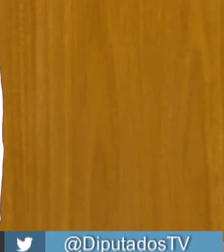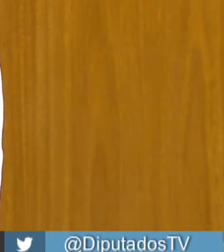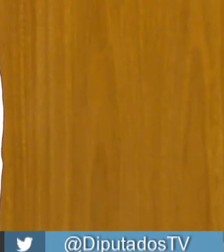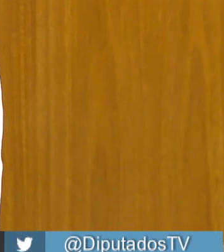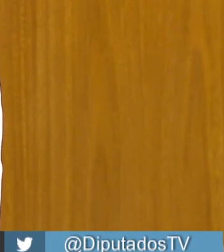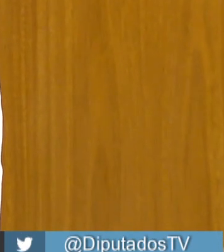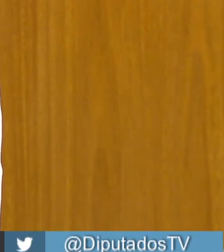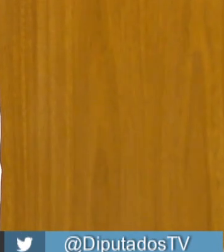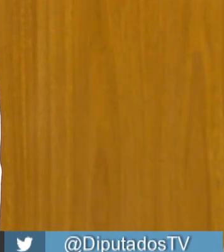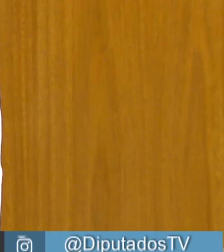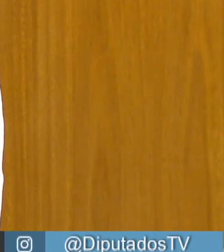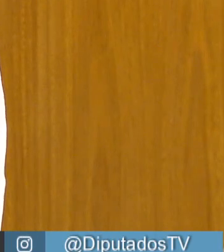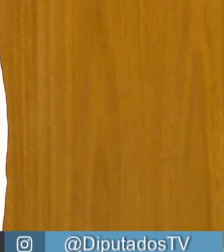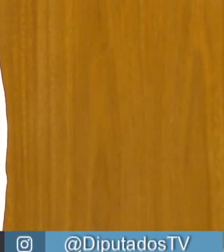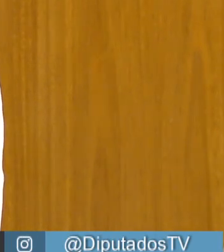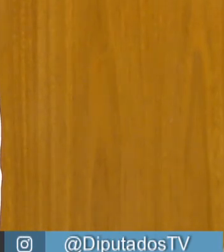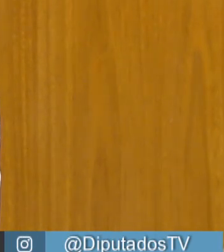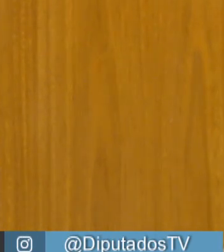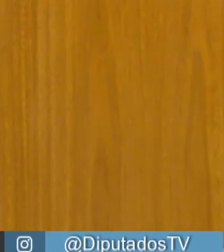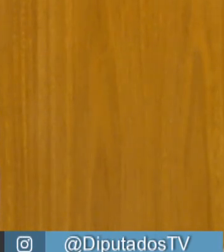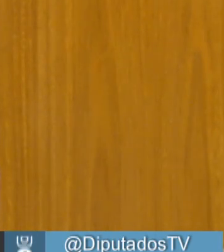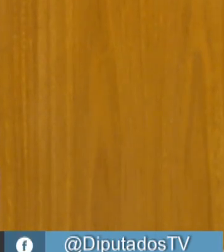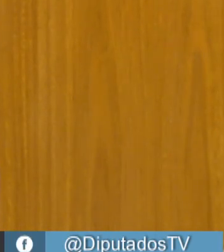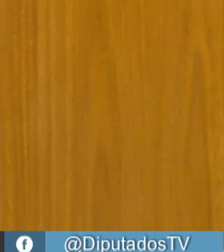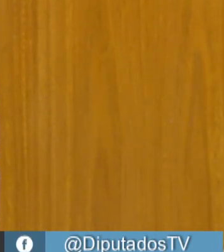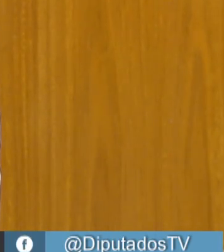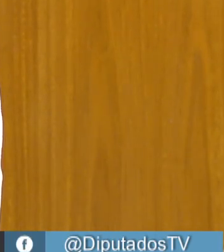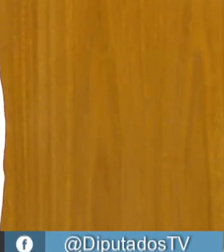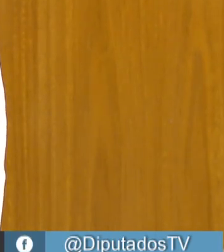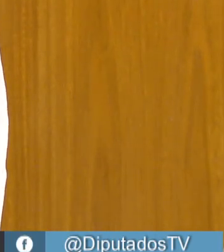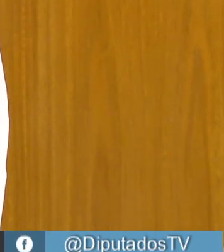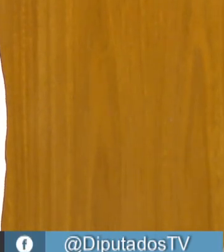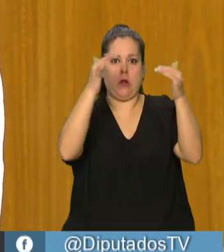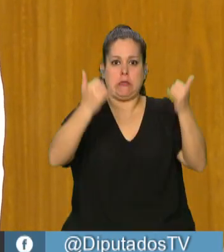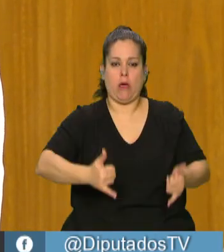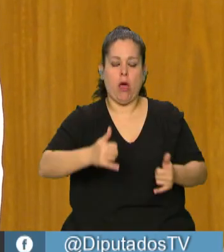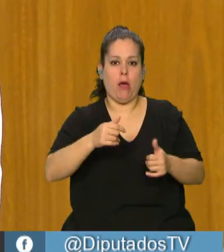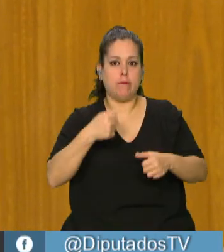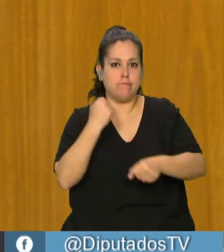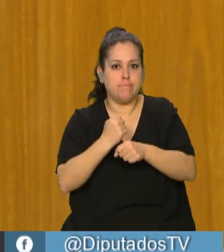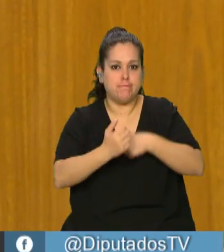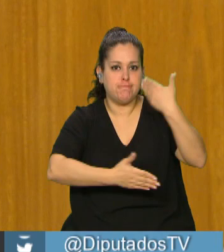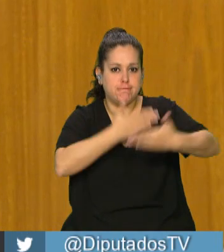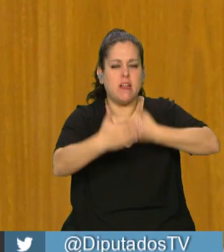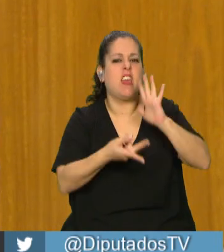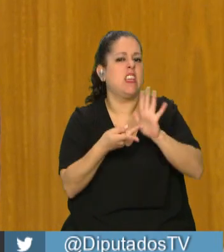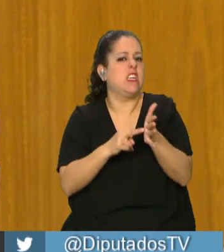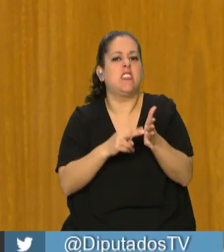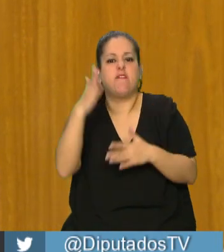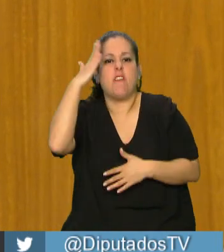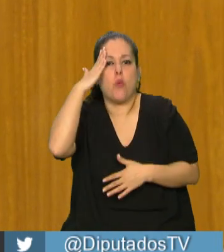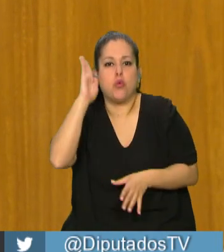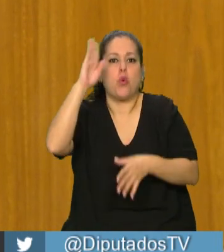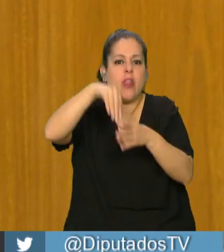los trabajadores y trabajadoras de la Cámara en este periodo tan largo de la democracia argentina. ¿Qué significa hacer cultura desde la Cámara de Diputados